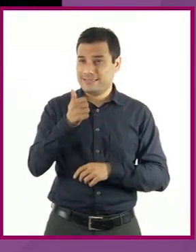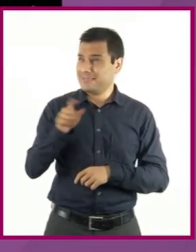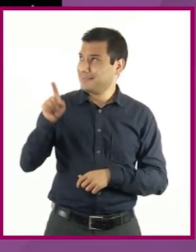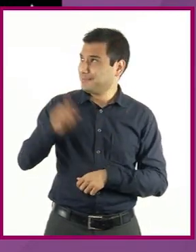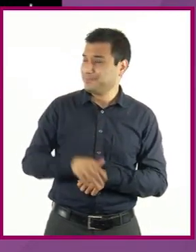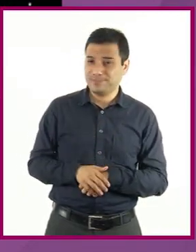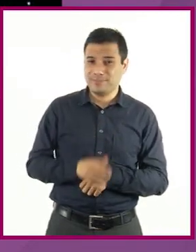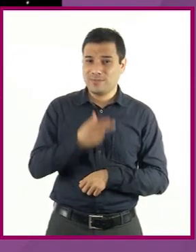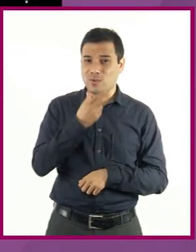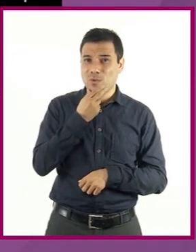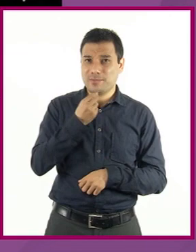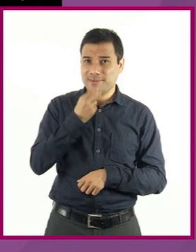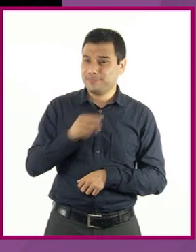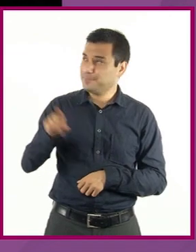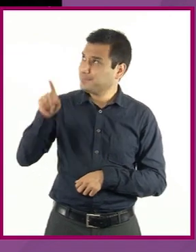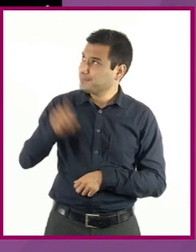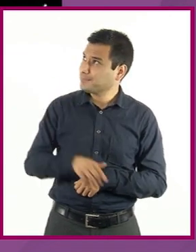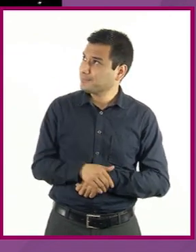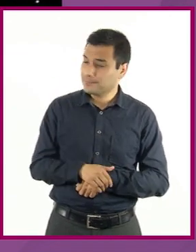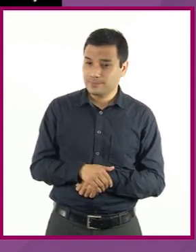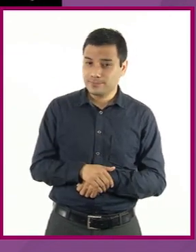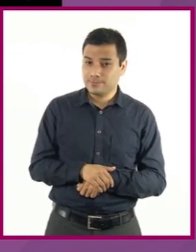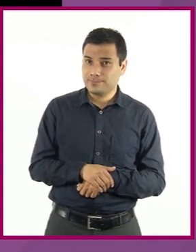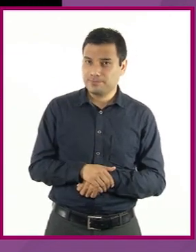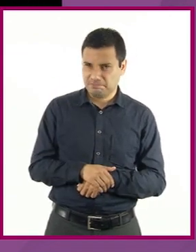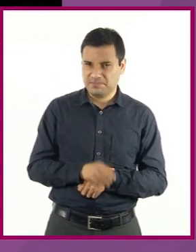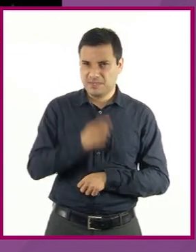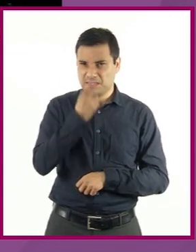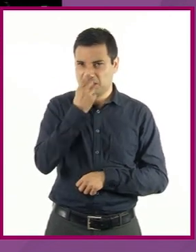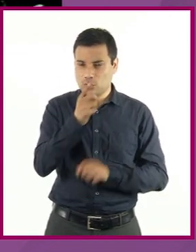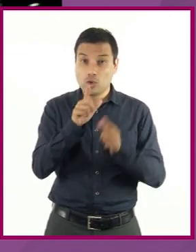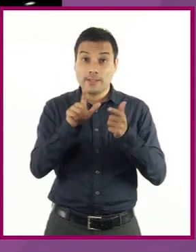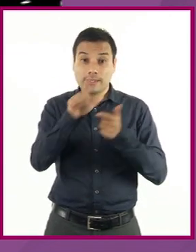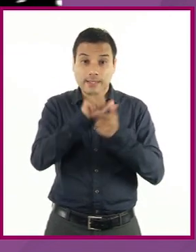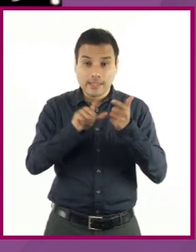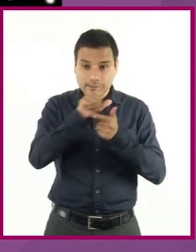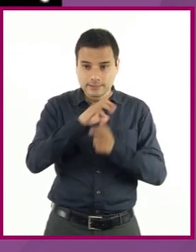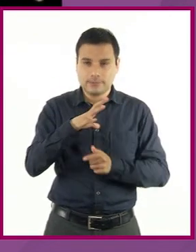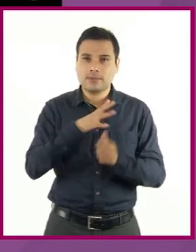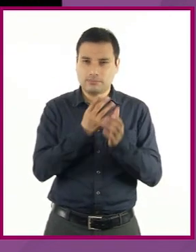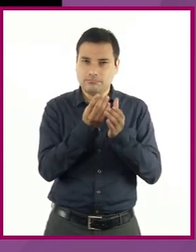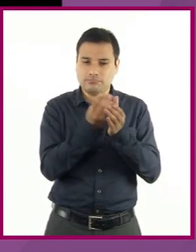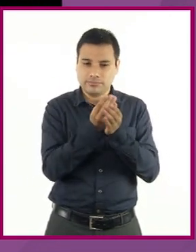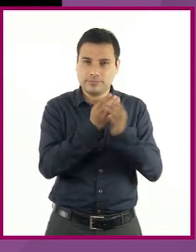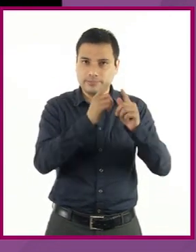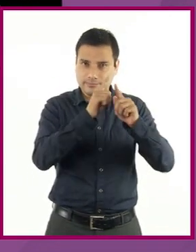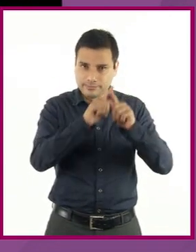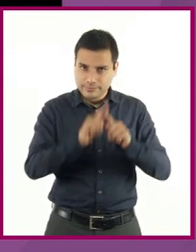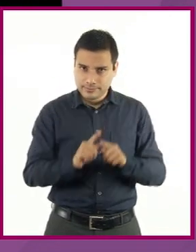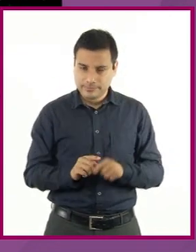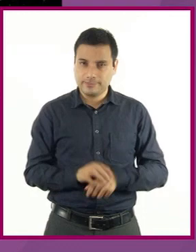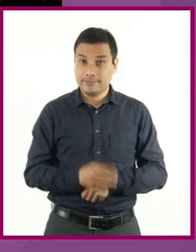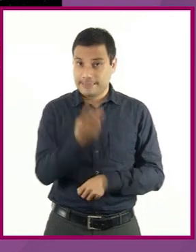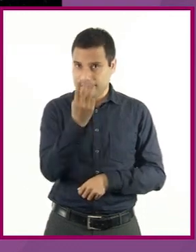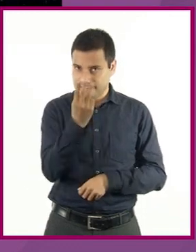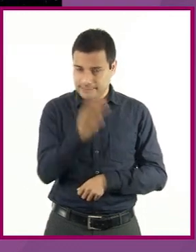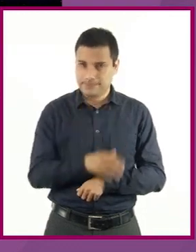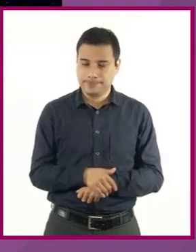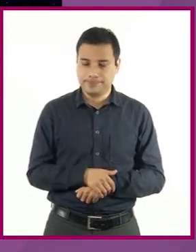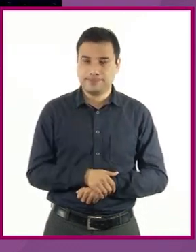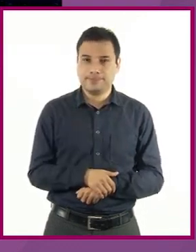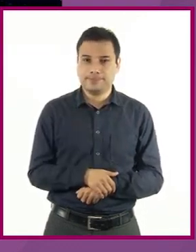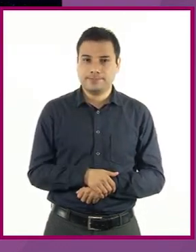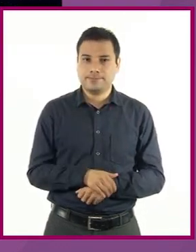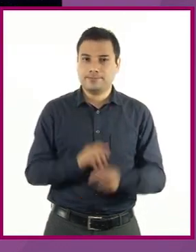el astrónomo estadounidense Edwin Hubble clasificó las galaxias de acuerdo con su apariencia visual en 3 formas